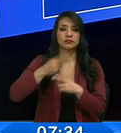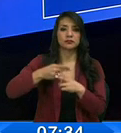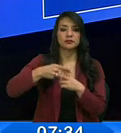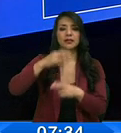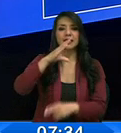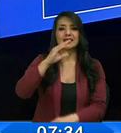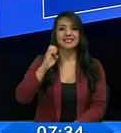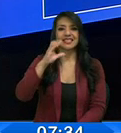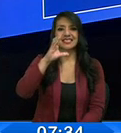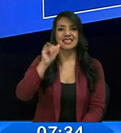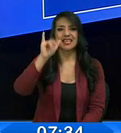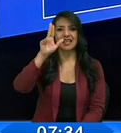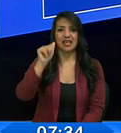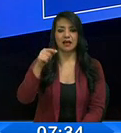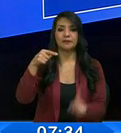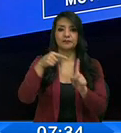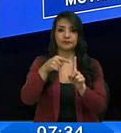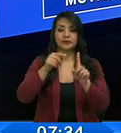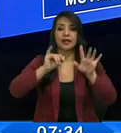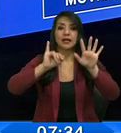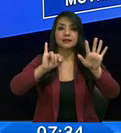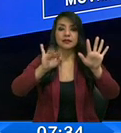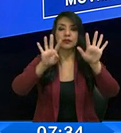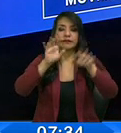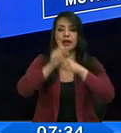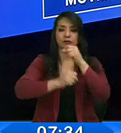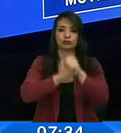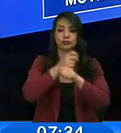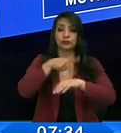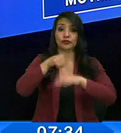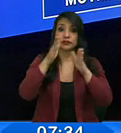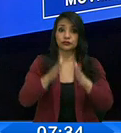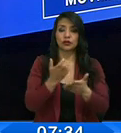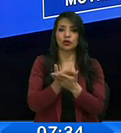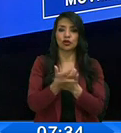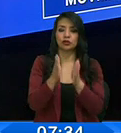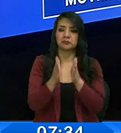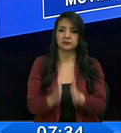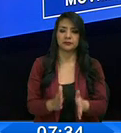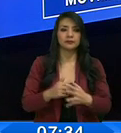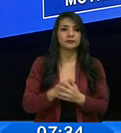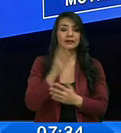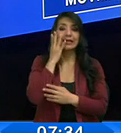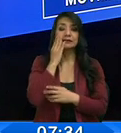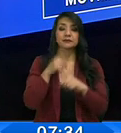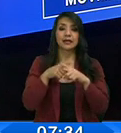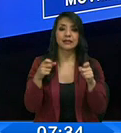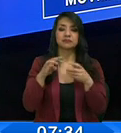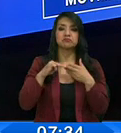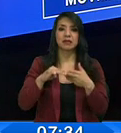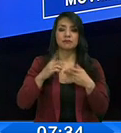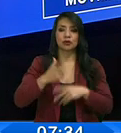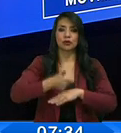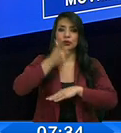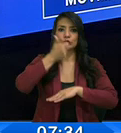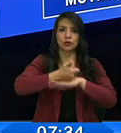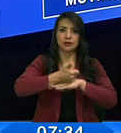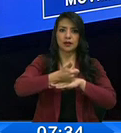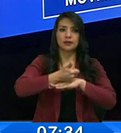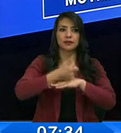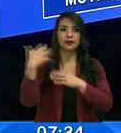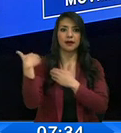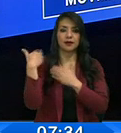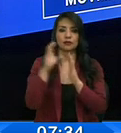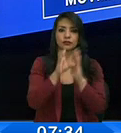Calderón Prieto, tiene 69 años de edad, su profesión es economista, la experiencia, ex miembro del Tribunal de Garantías Constitucionales,